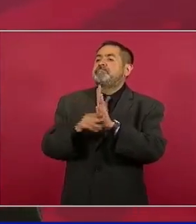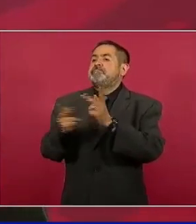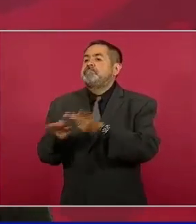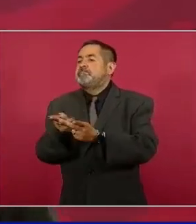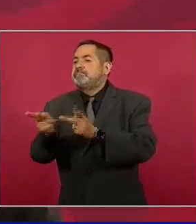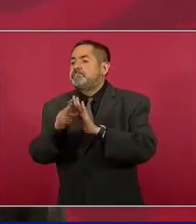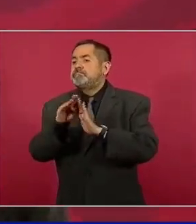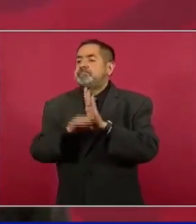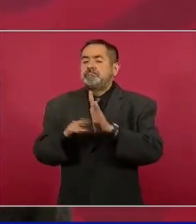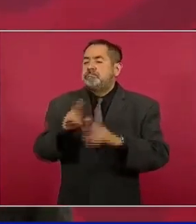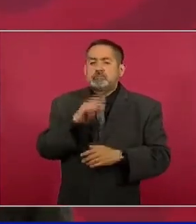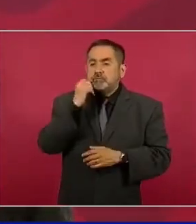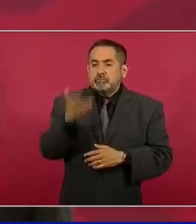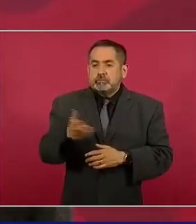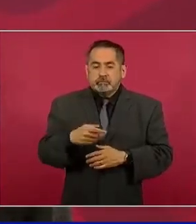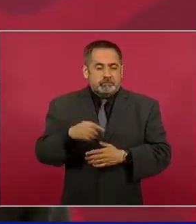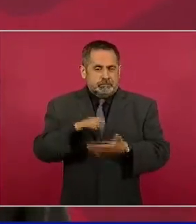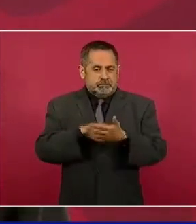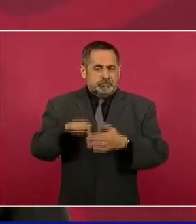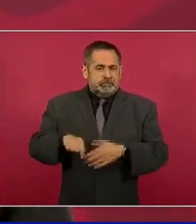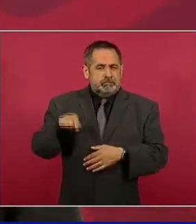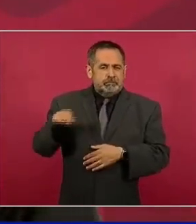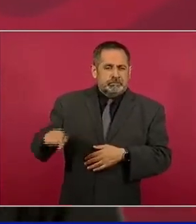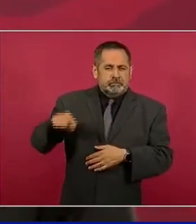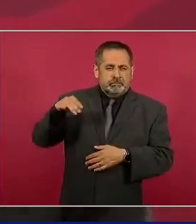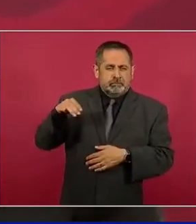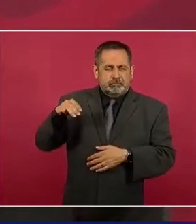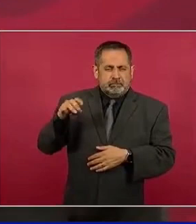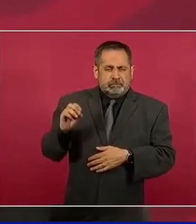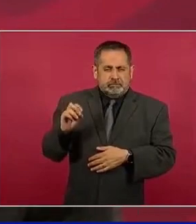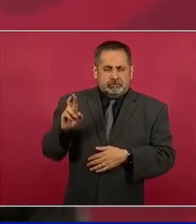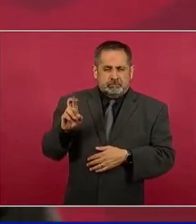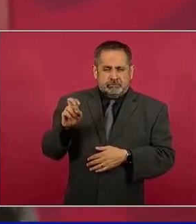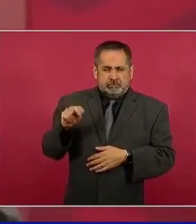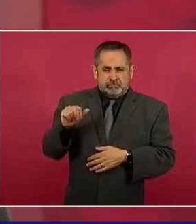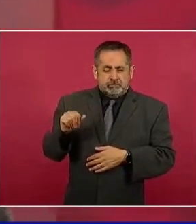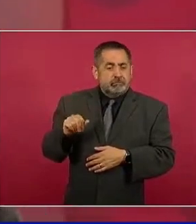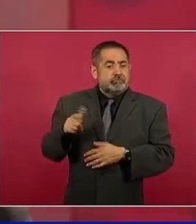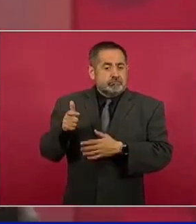Hubo un partido, Morena, que devolvió